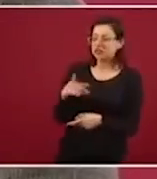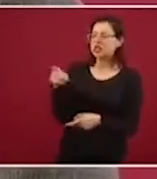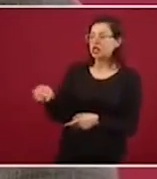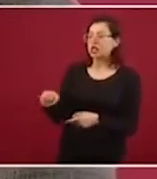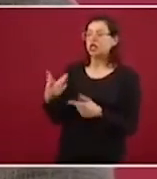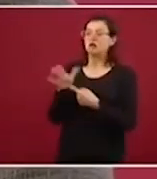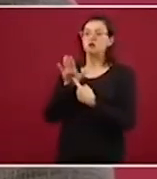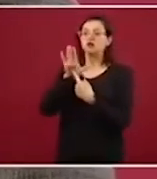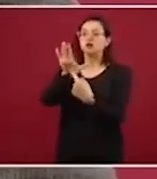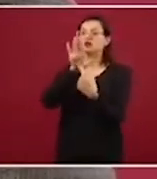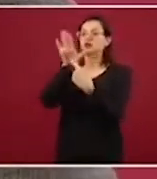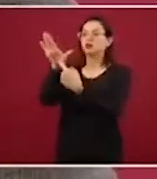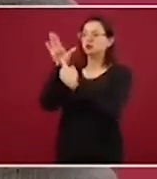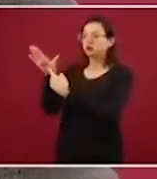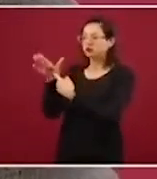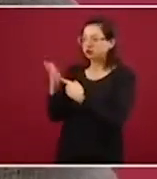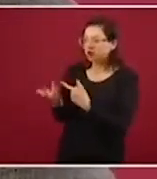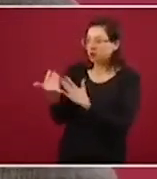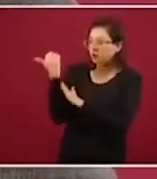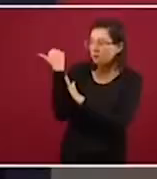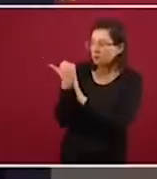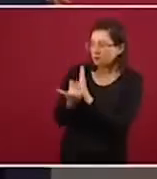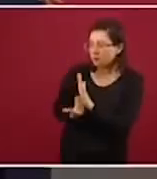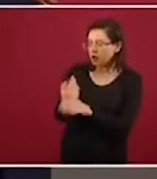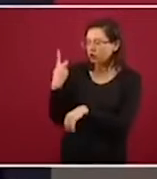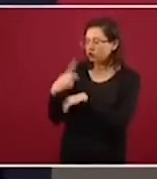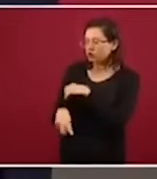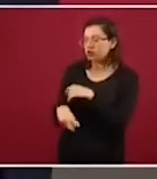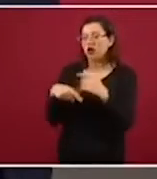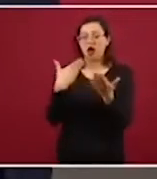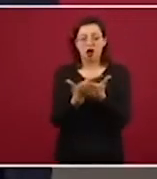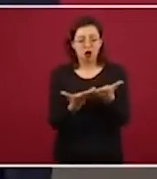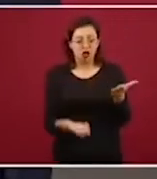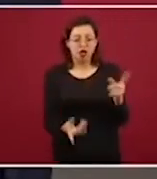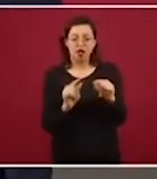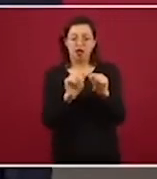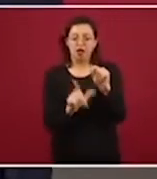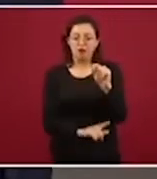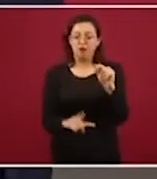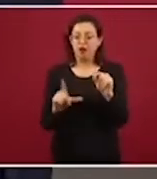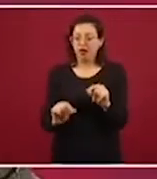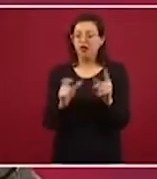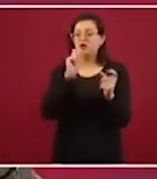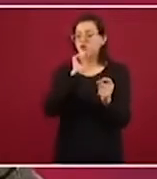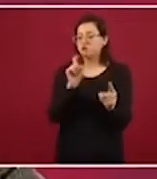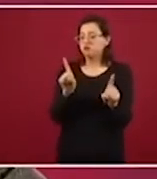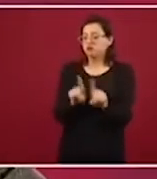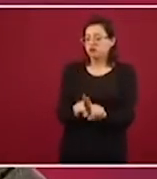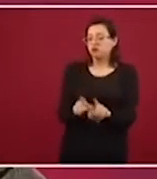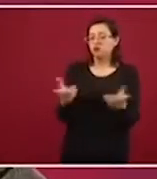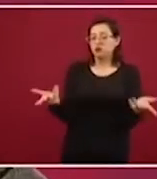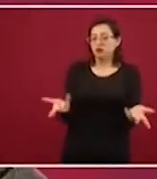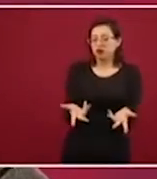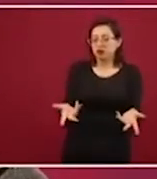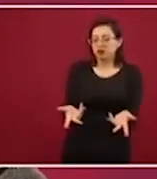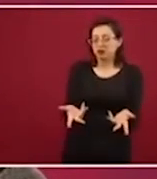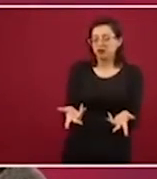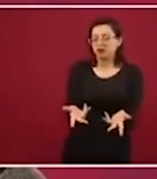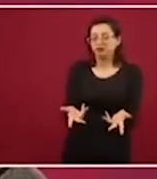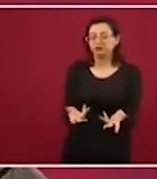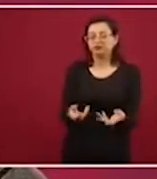etiquetado las cuales méxico va a ser las suyas propias desde luego basado en esta experiencia principalmente